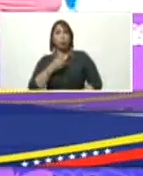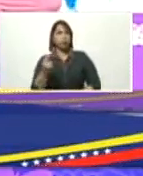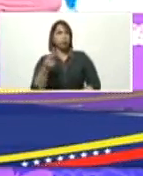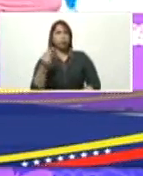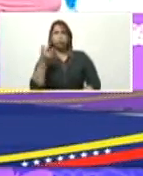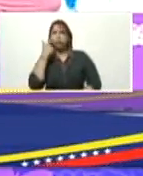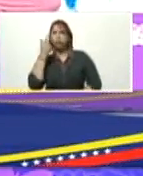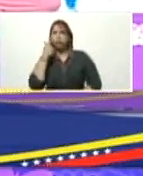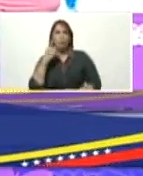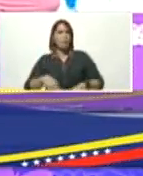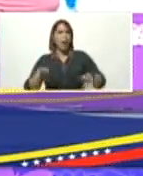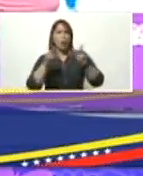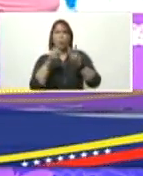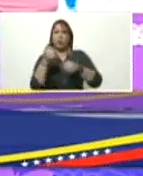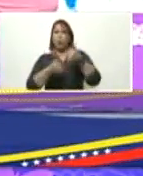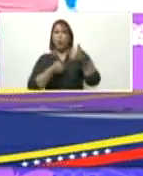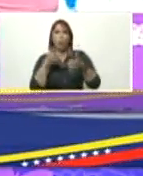de los valores,